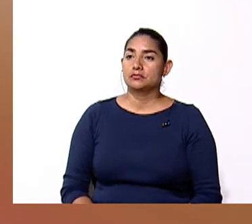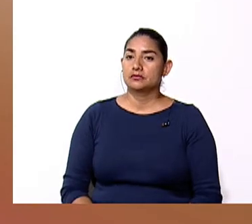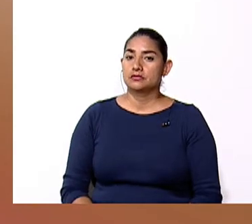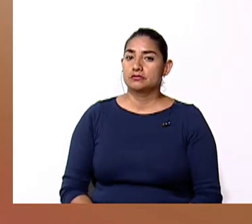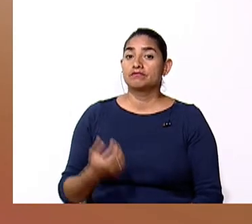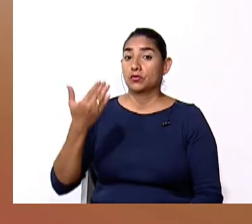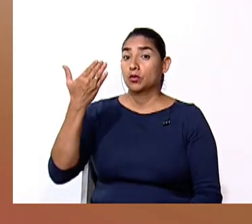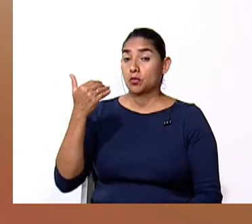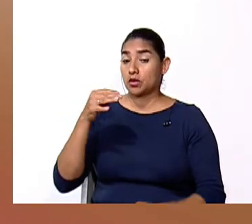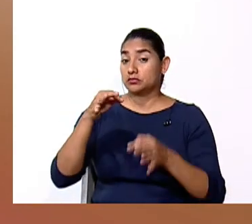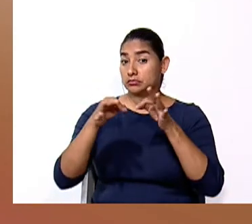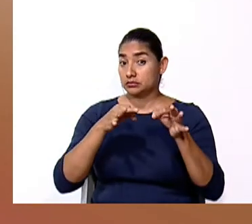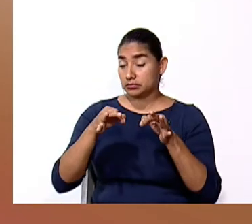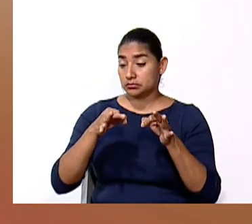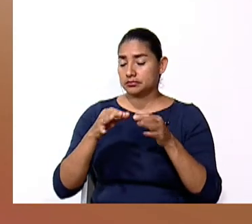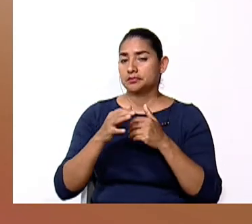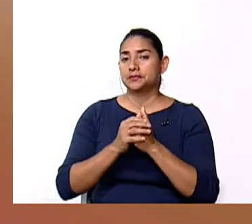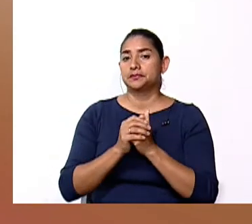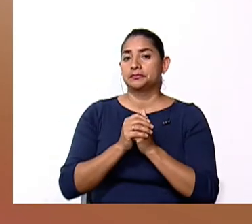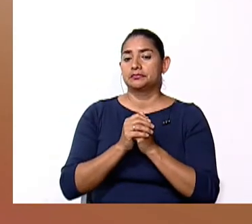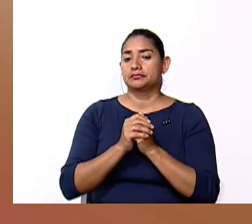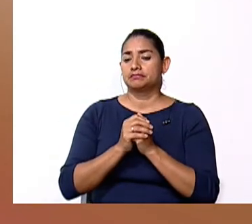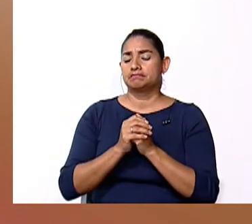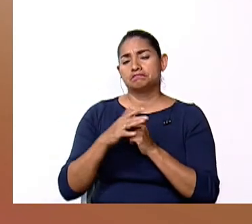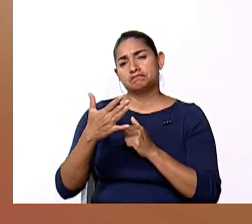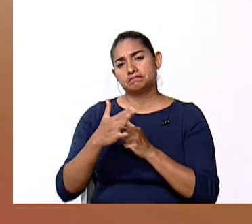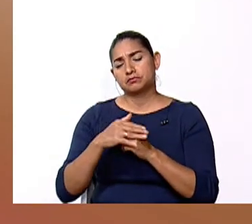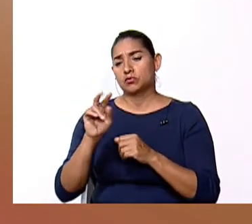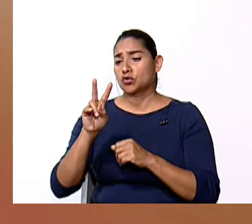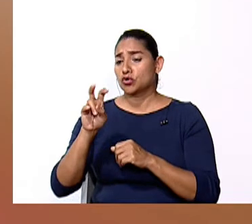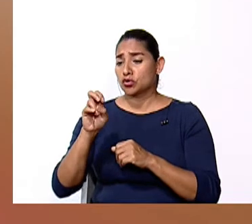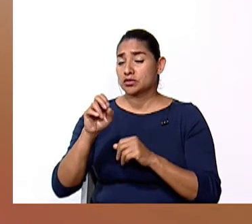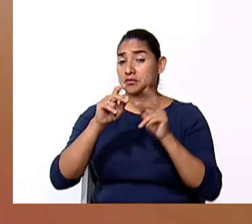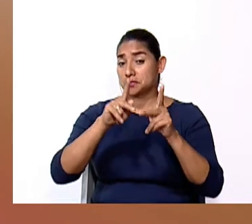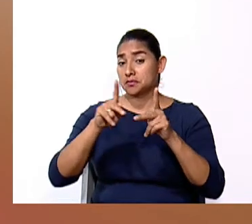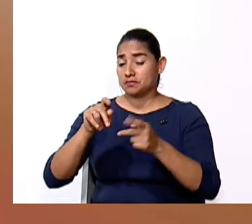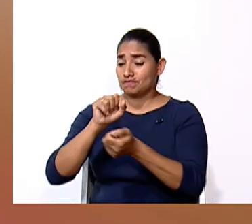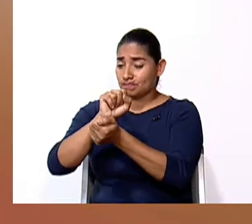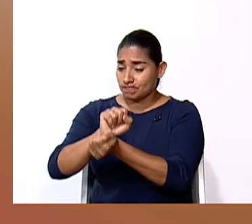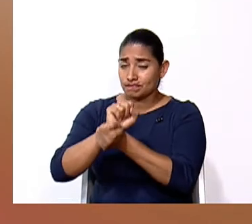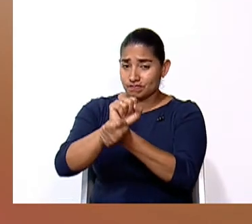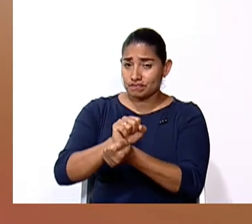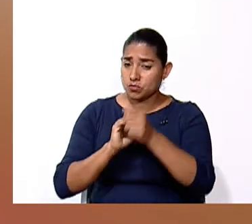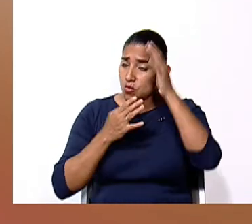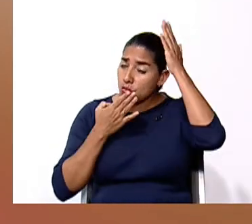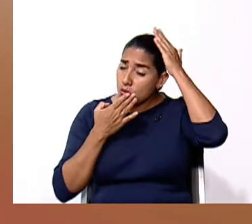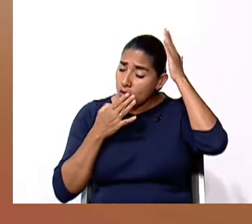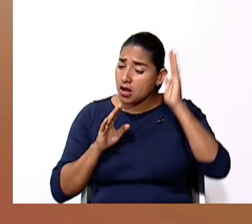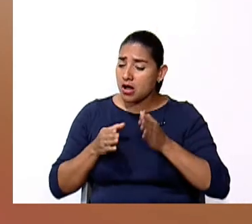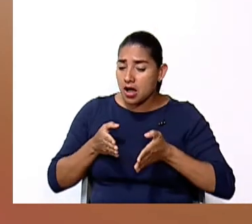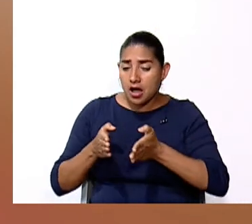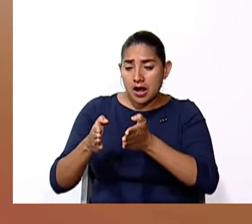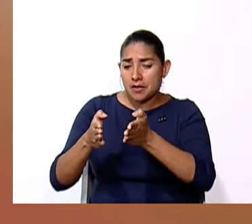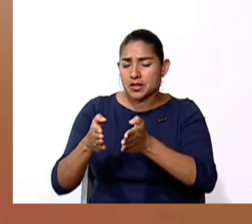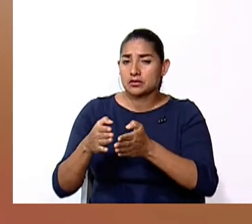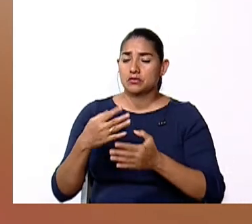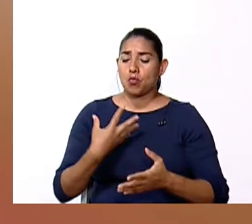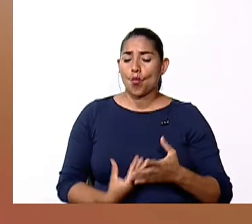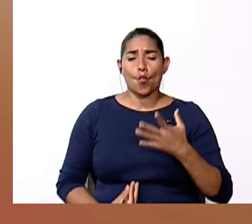vino a apresar a Kamakiri y Cocorí. Ellos lo que estaban haciendo